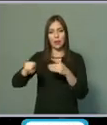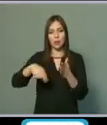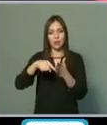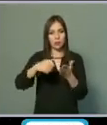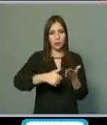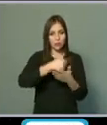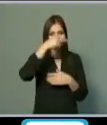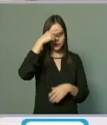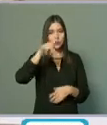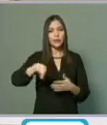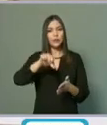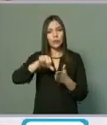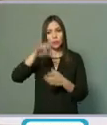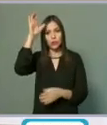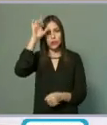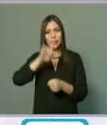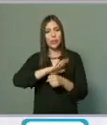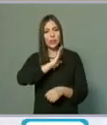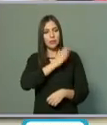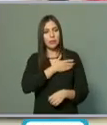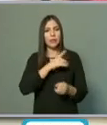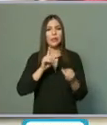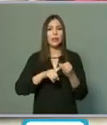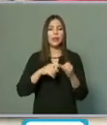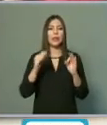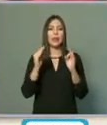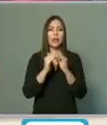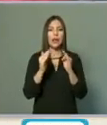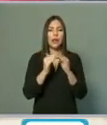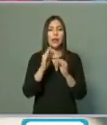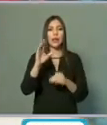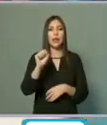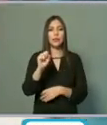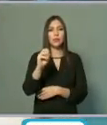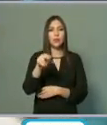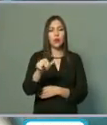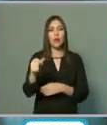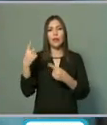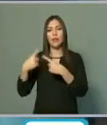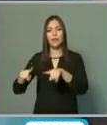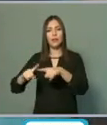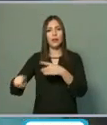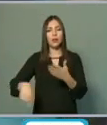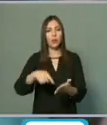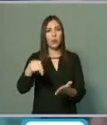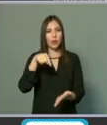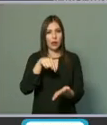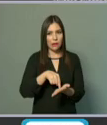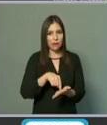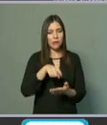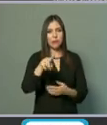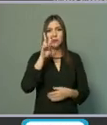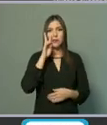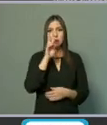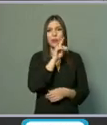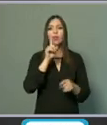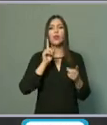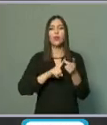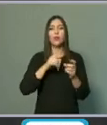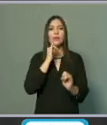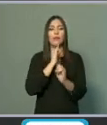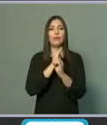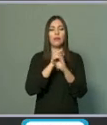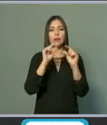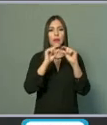México, en el Centro Cultural España, la Casa de la Bola y la Casona, entre algunas otras sedes. Consulta los lugares y